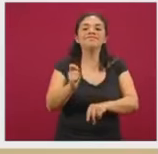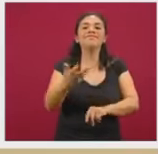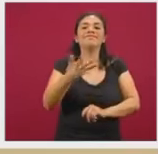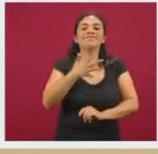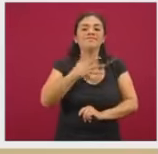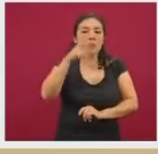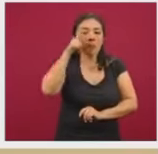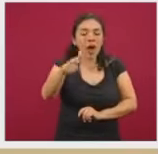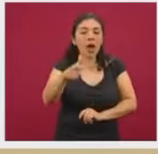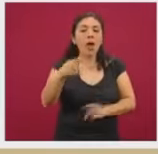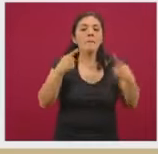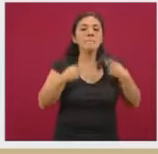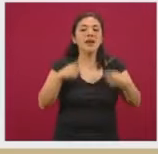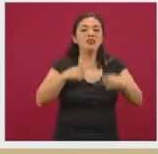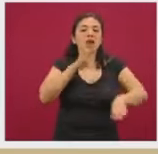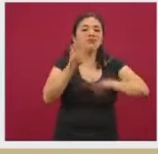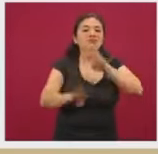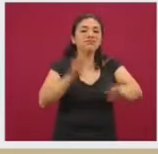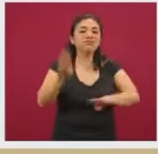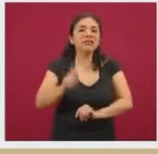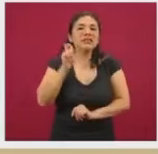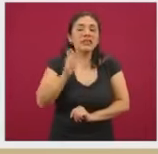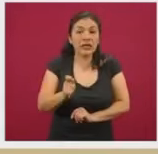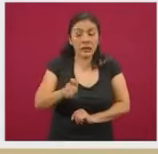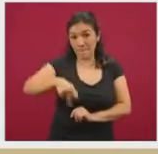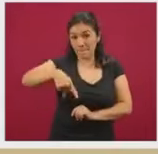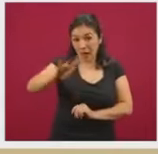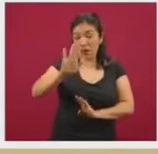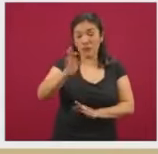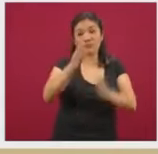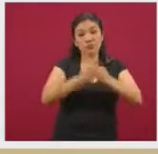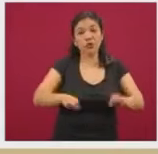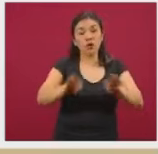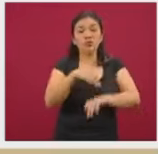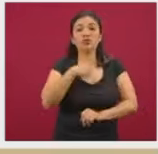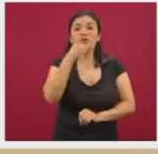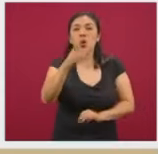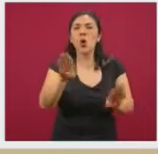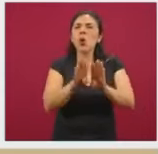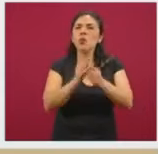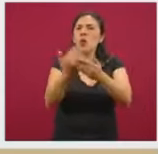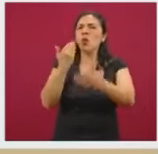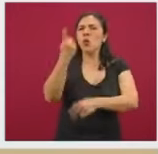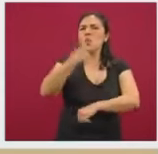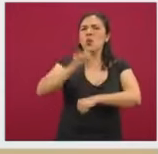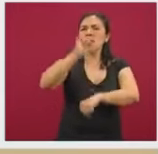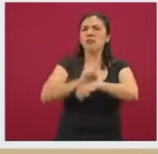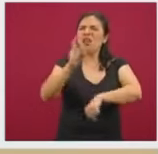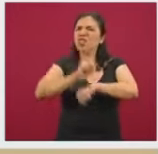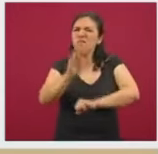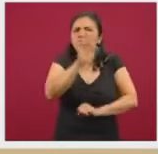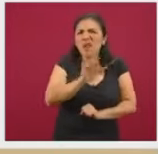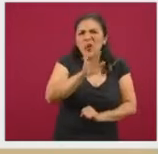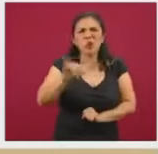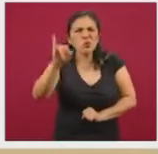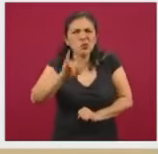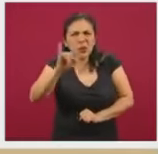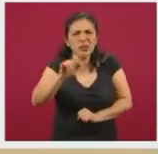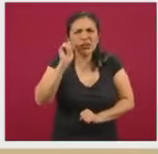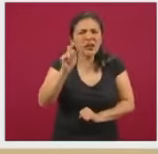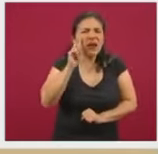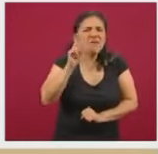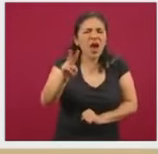la mortalidad. Sin embargo, es importante comentar, como lo veíamos la semana pasada, el miércoles o el jueves, que